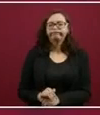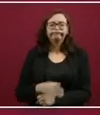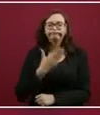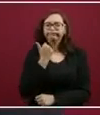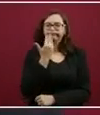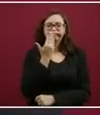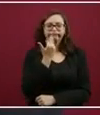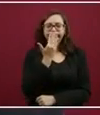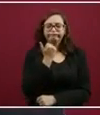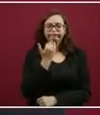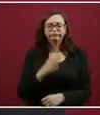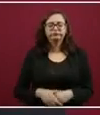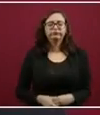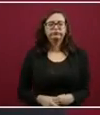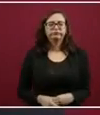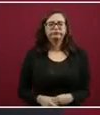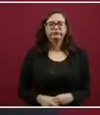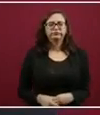Por eso